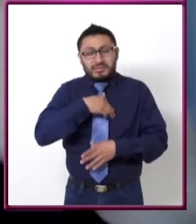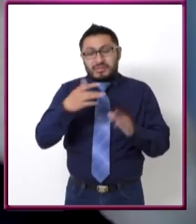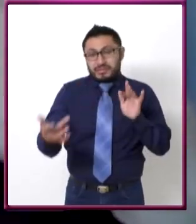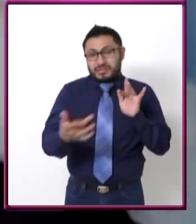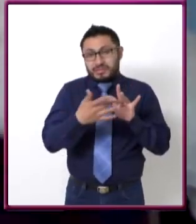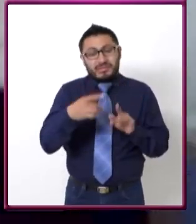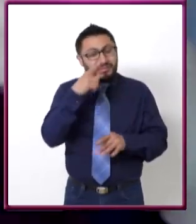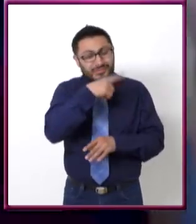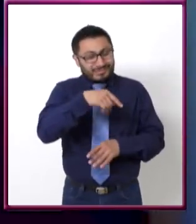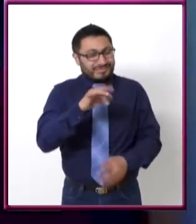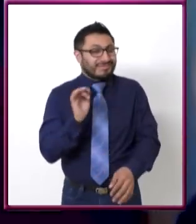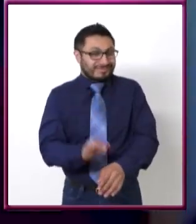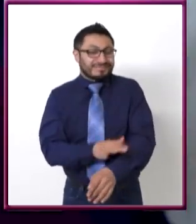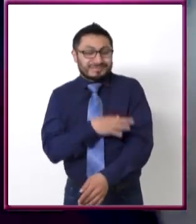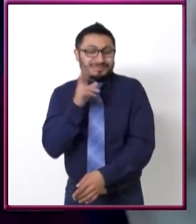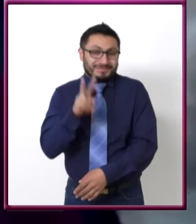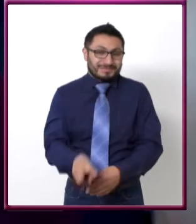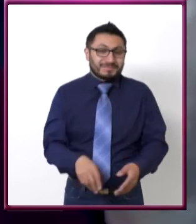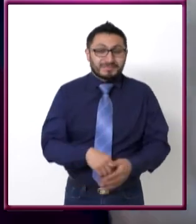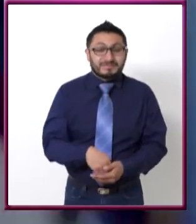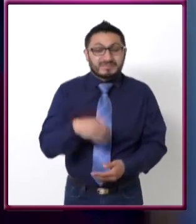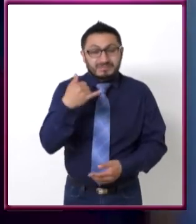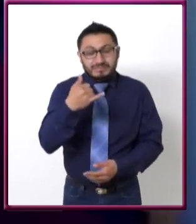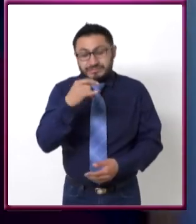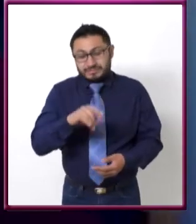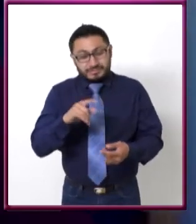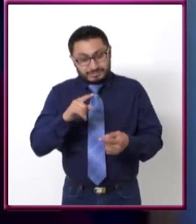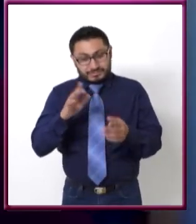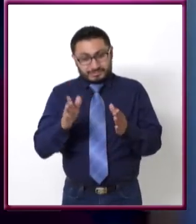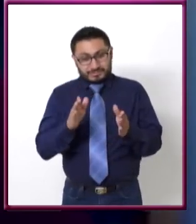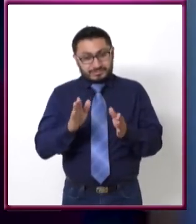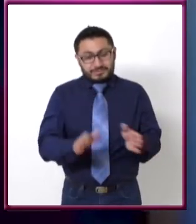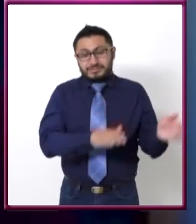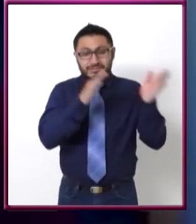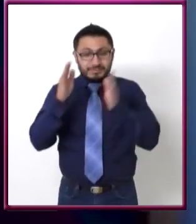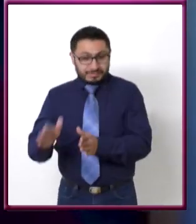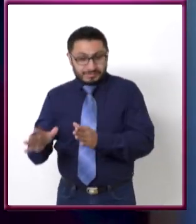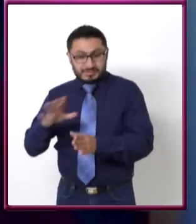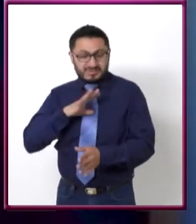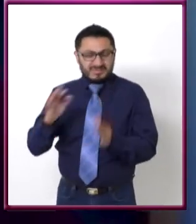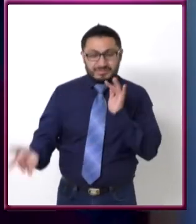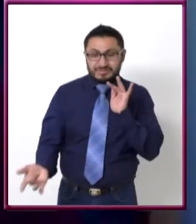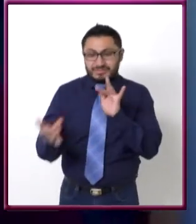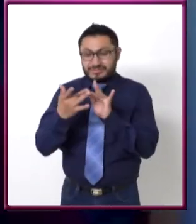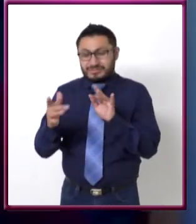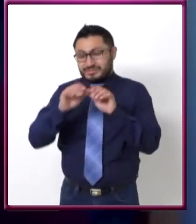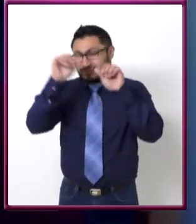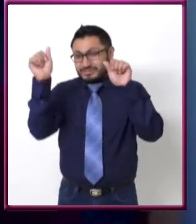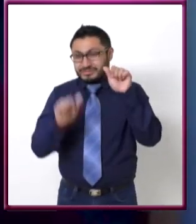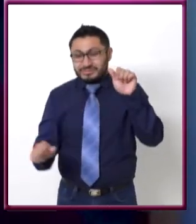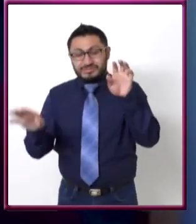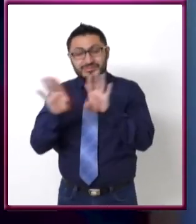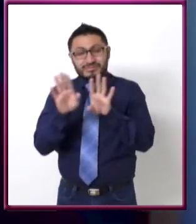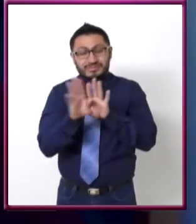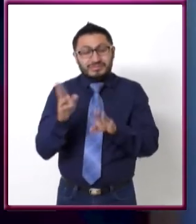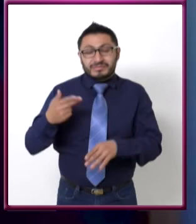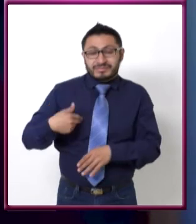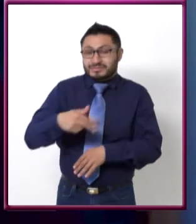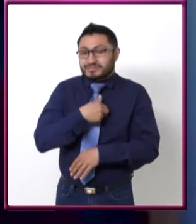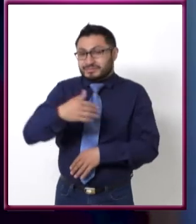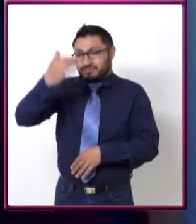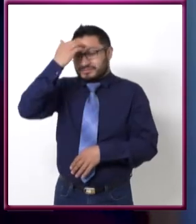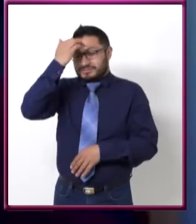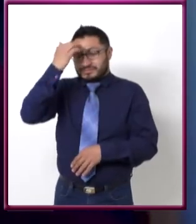conectándonos emocionalmente con ellos también. Y por otro lado, el conectarnos con el arte